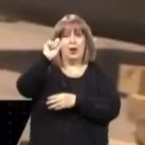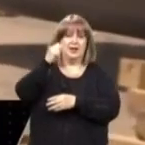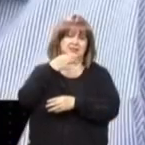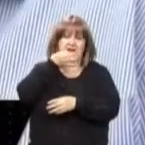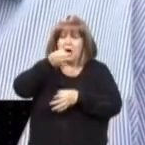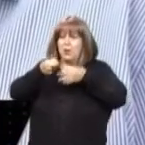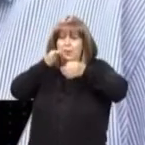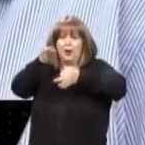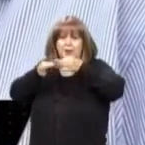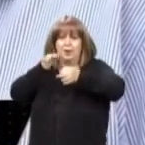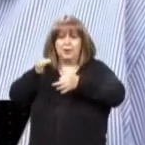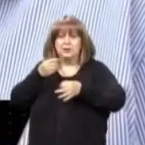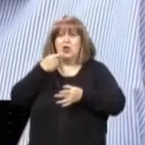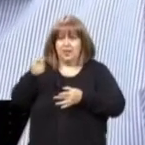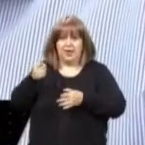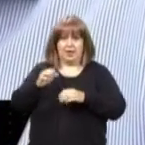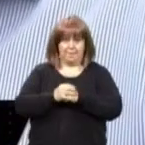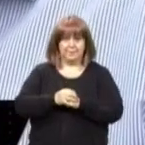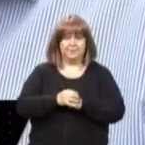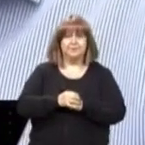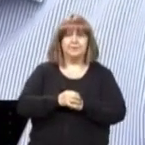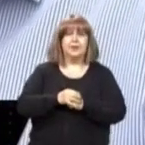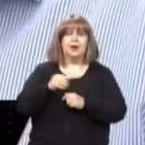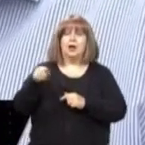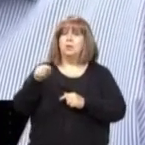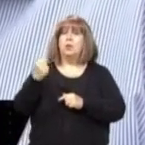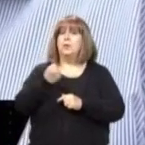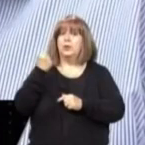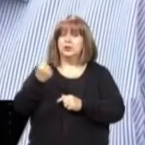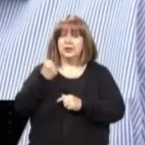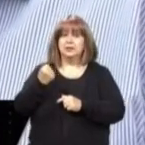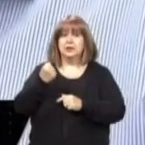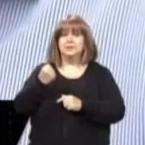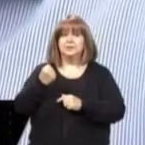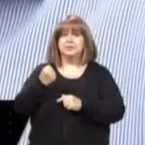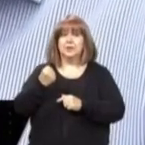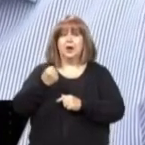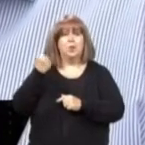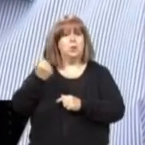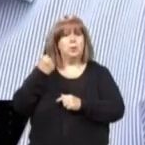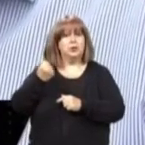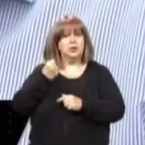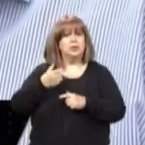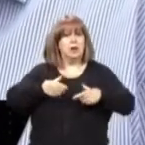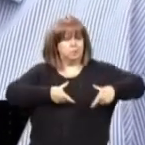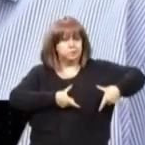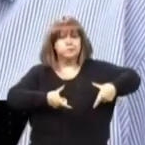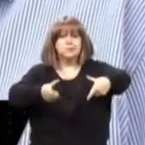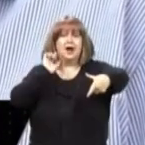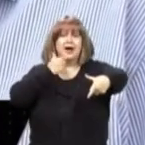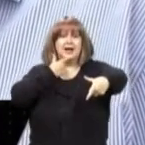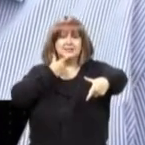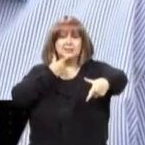llegar a la soberanía energética. Eso que no solo es estratégico desde la posesión del bien, sino también estratégico del tema